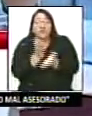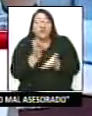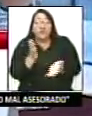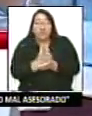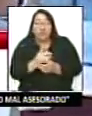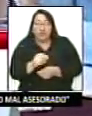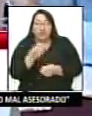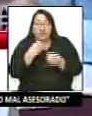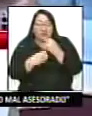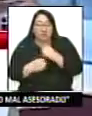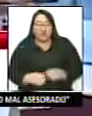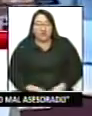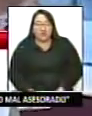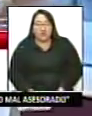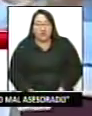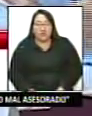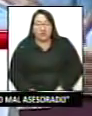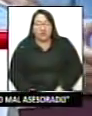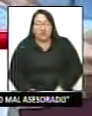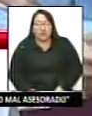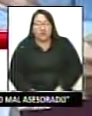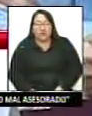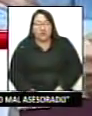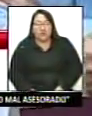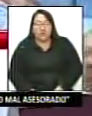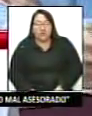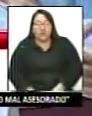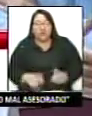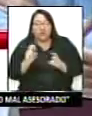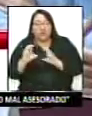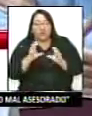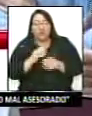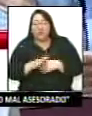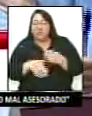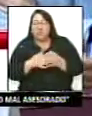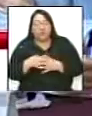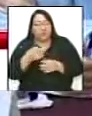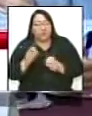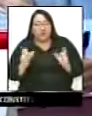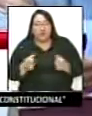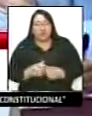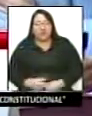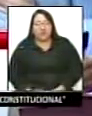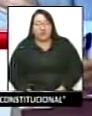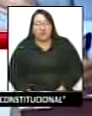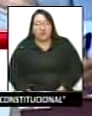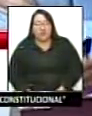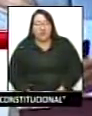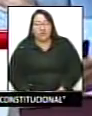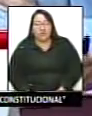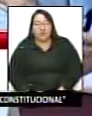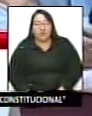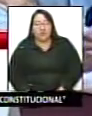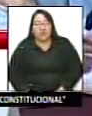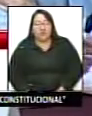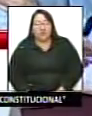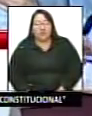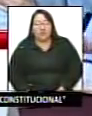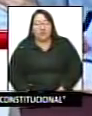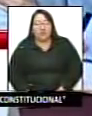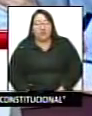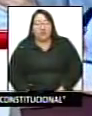en alimentación, en cocina. Son temas que se discuten en comisiones para incorporar al sector público.